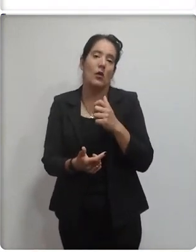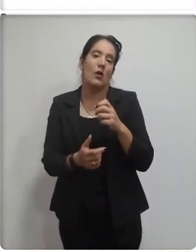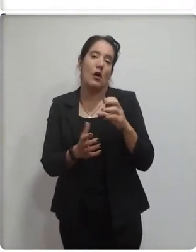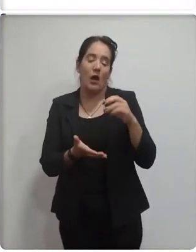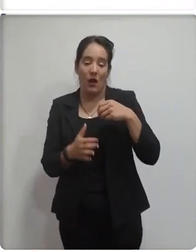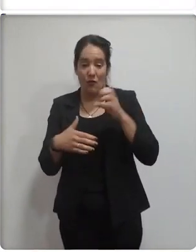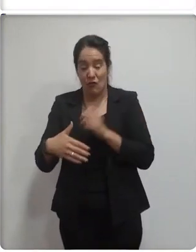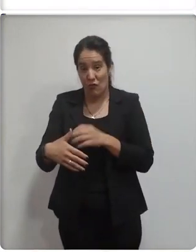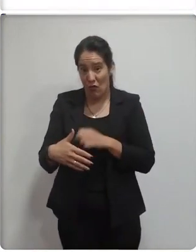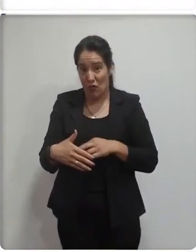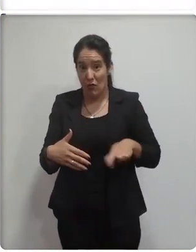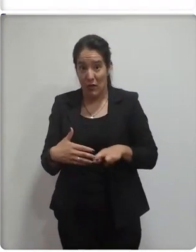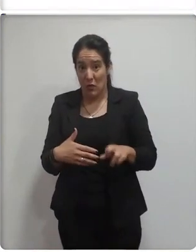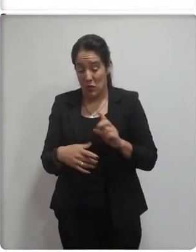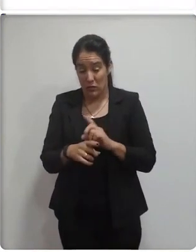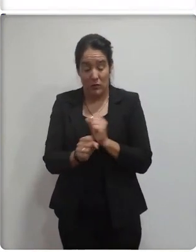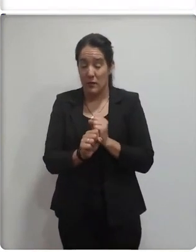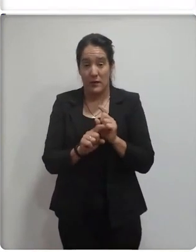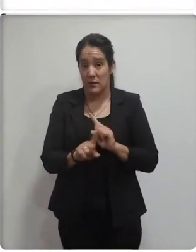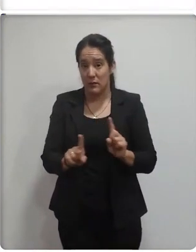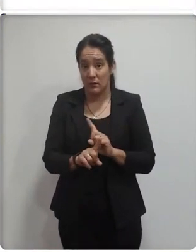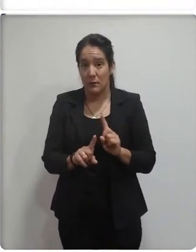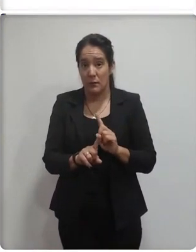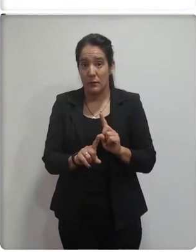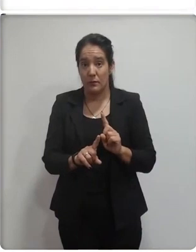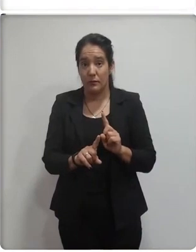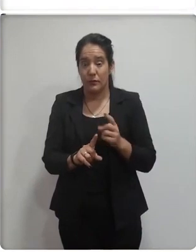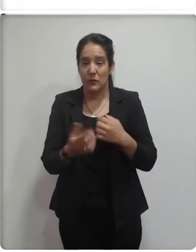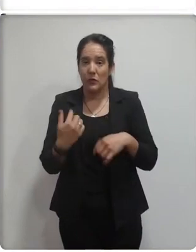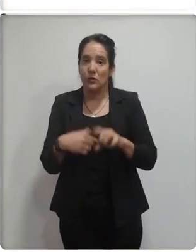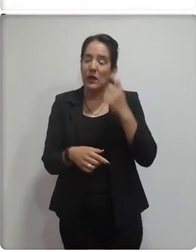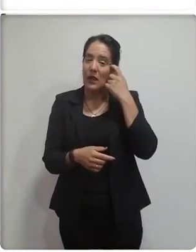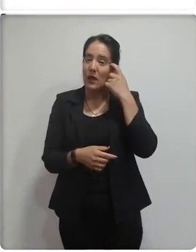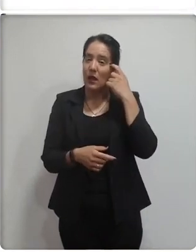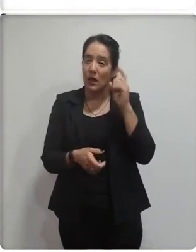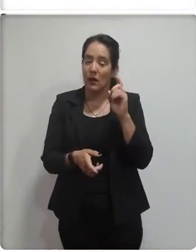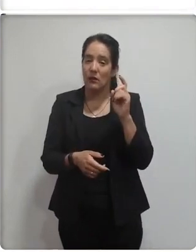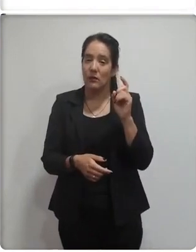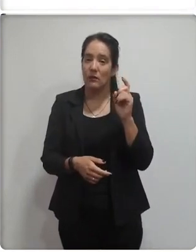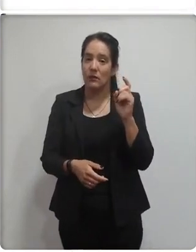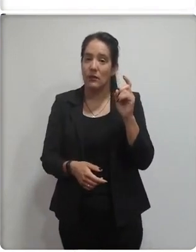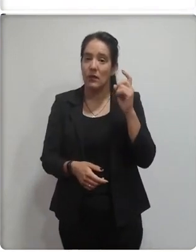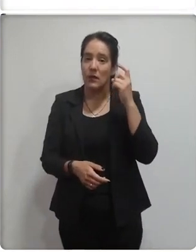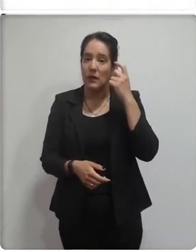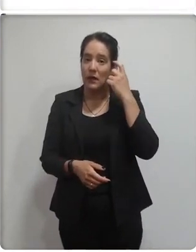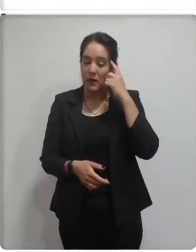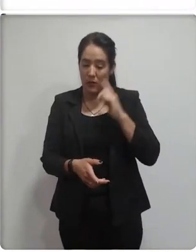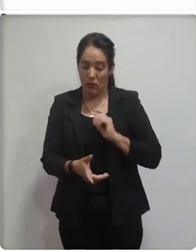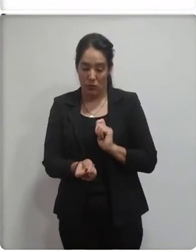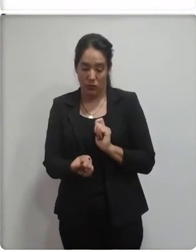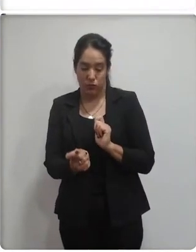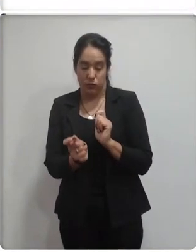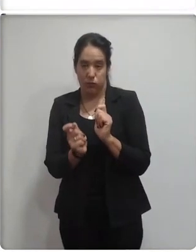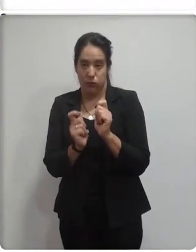Recursos no trabaja así, y bueno, ellos, la idea es que si nos convertimos, si el CRENADESAR se convierte en